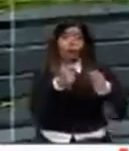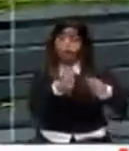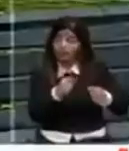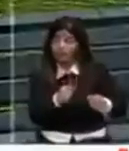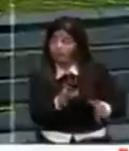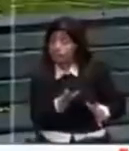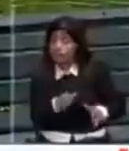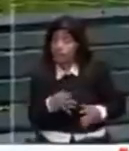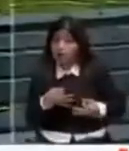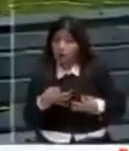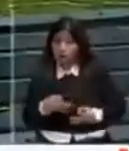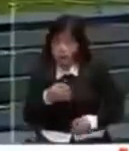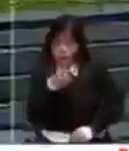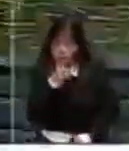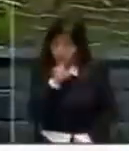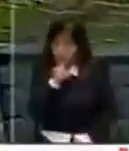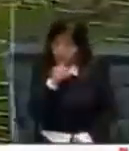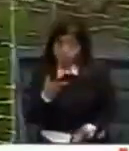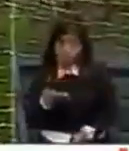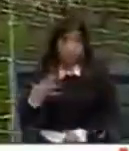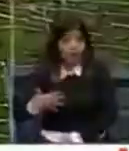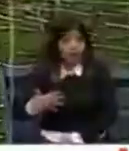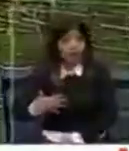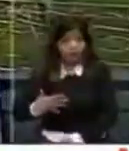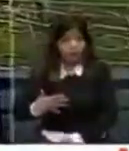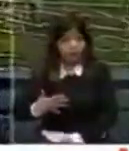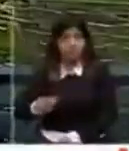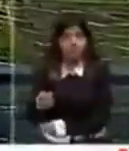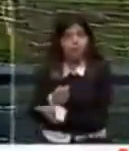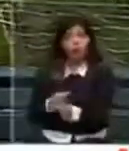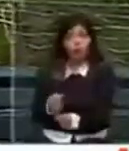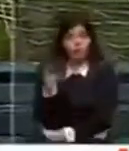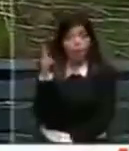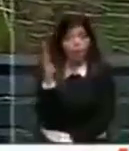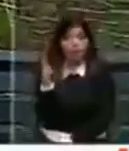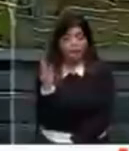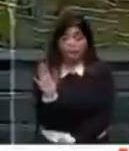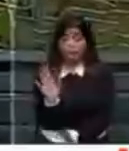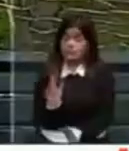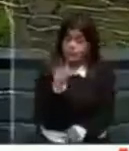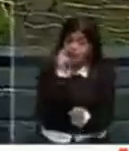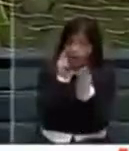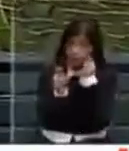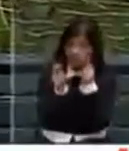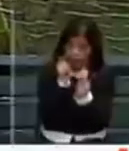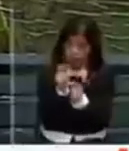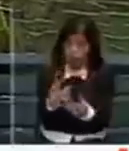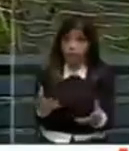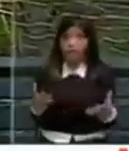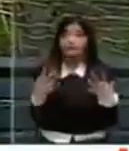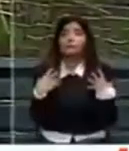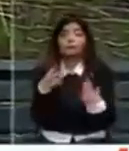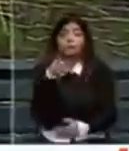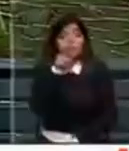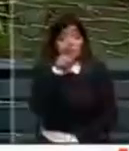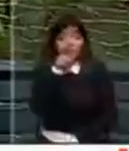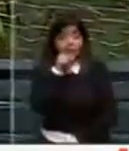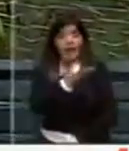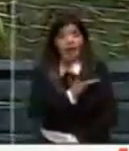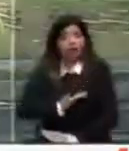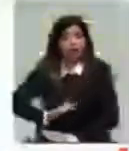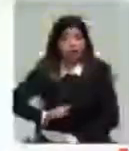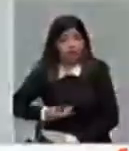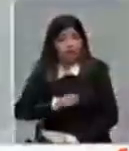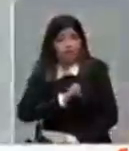inseguridad que hay en este minuto es importante. Comprar un arma es doble filo. Yo creo que la responsabilidad la tiene el Estado o el gobierno de poder tomar